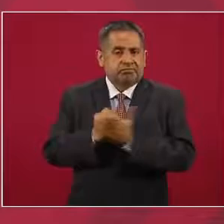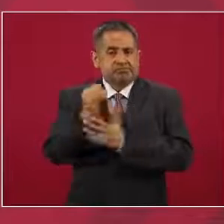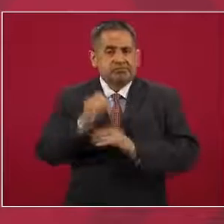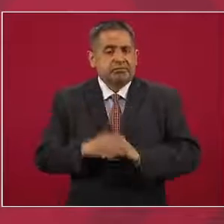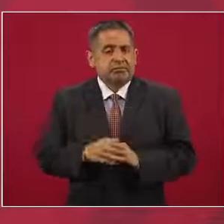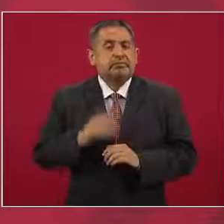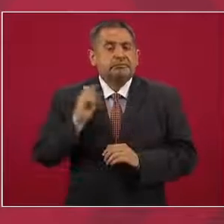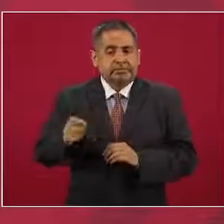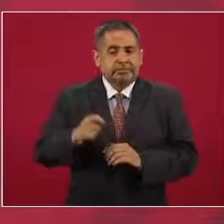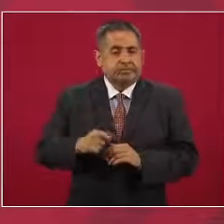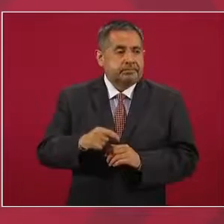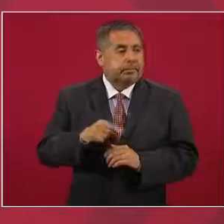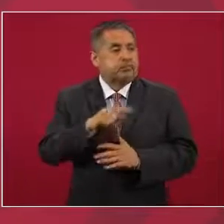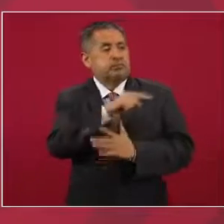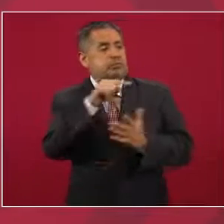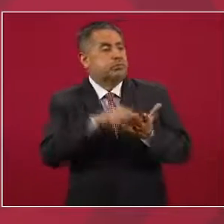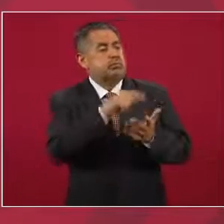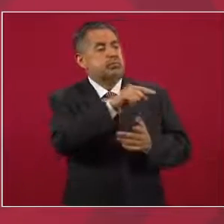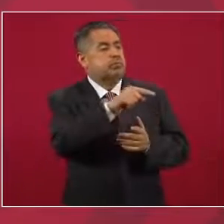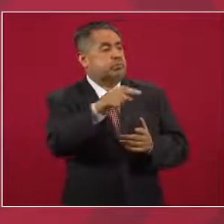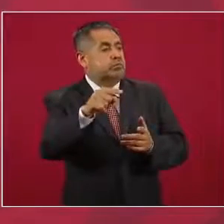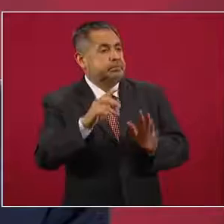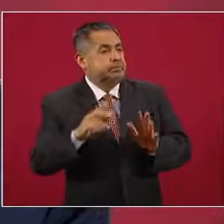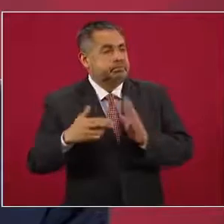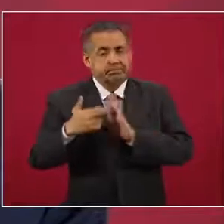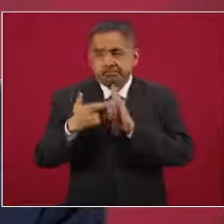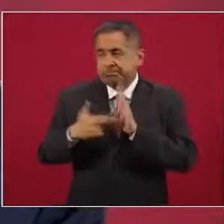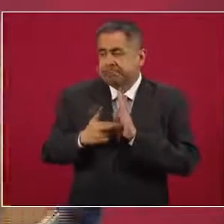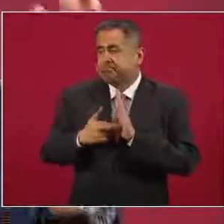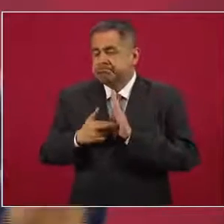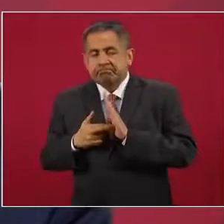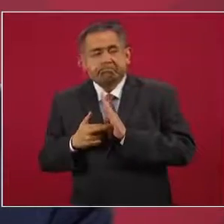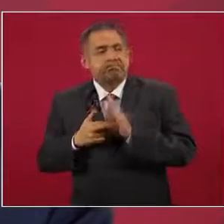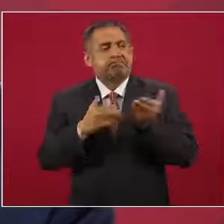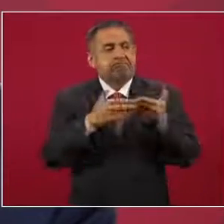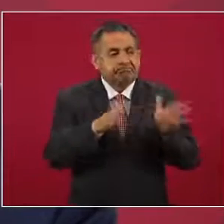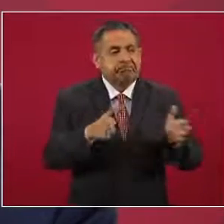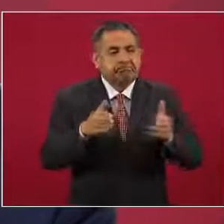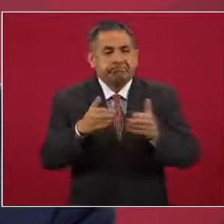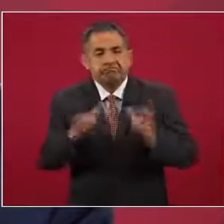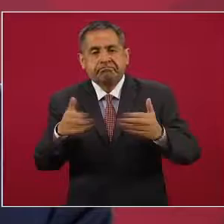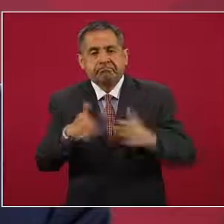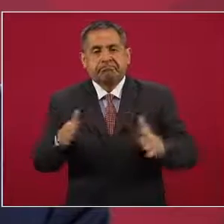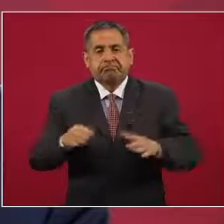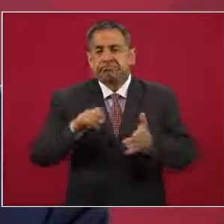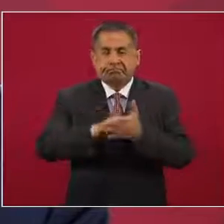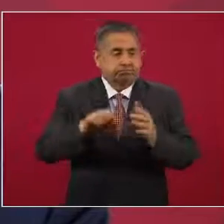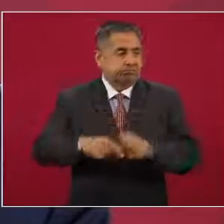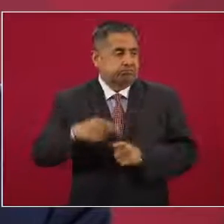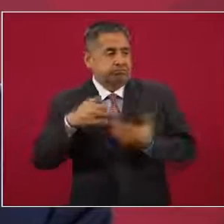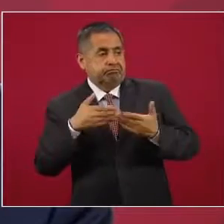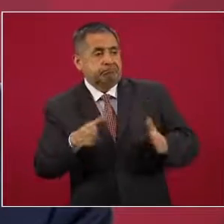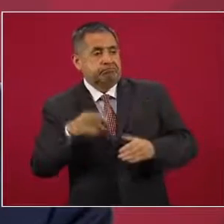a tiempo, con protocolos de salud, tres ramas de la economía: